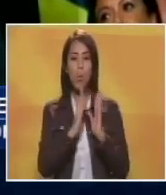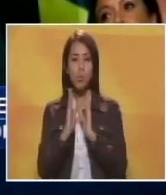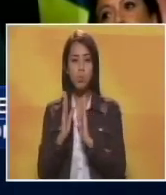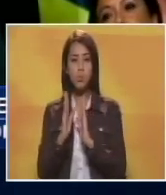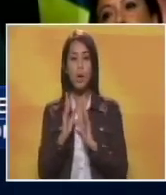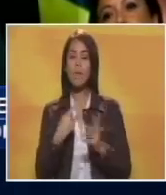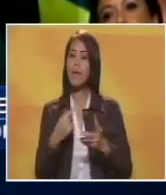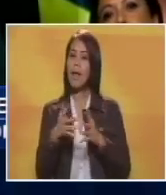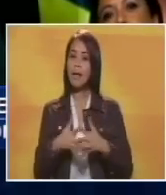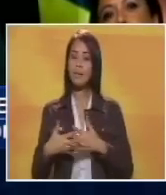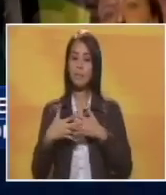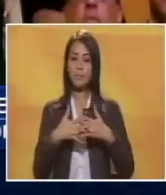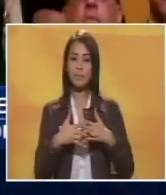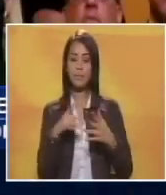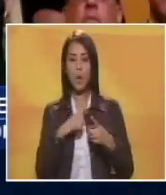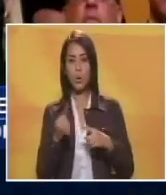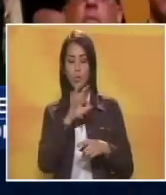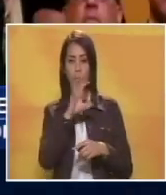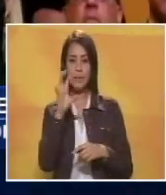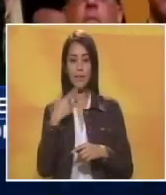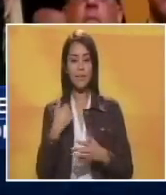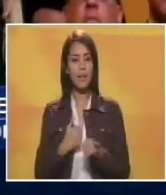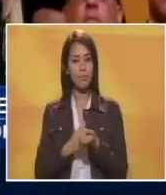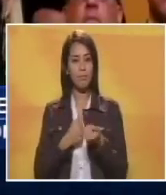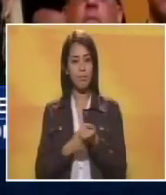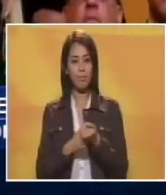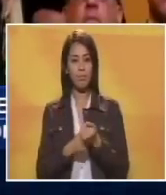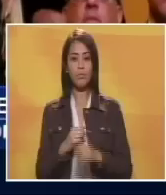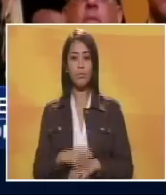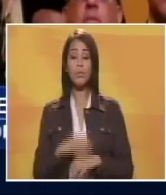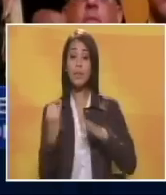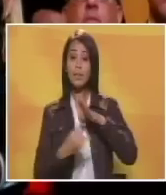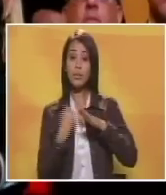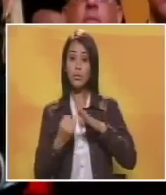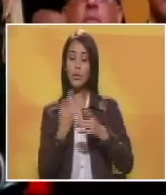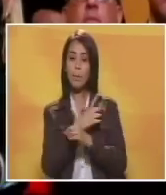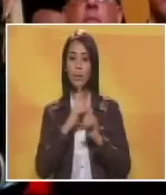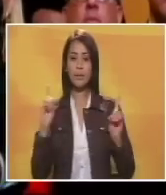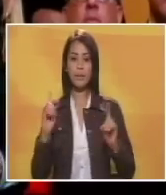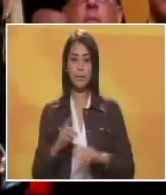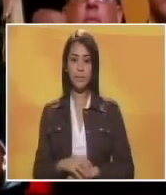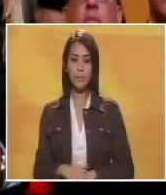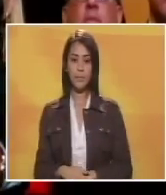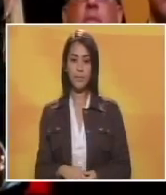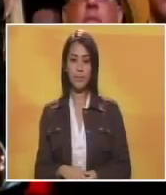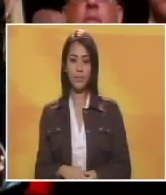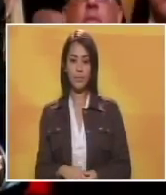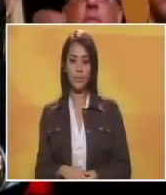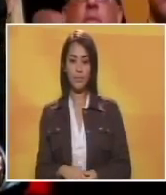de Estados Americanos, que contribuyan a la restauración de la institucionalidad democrática.